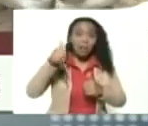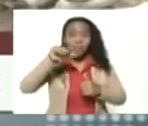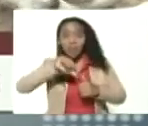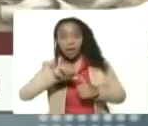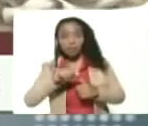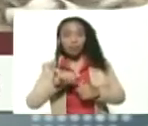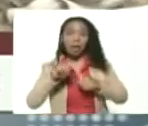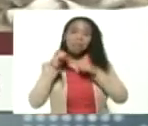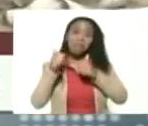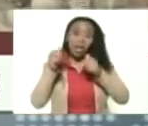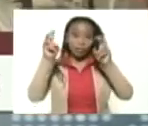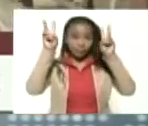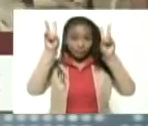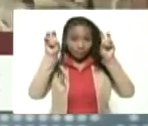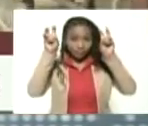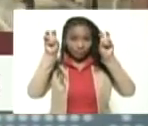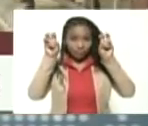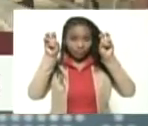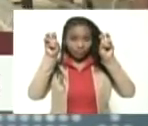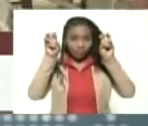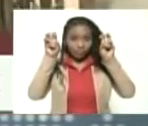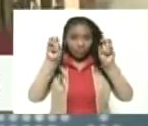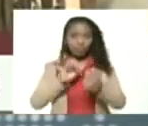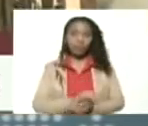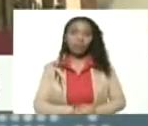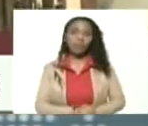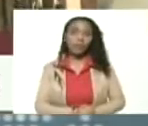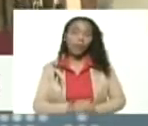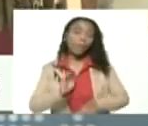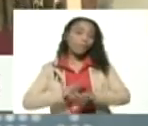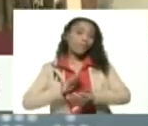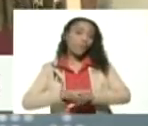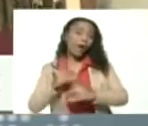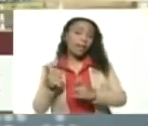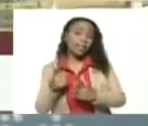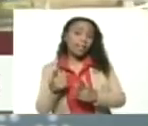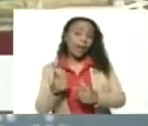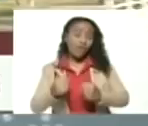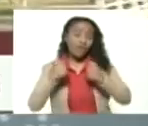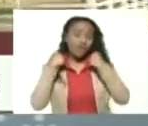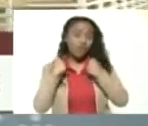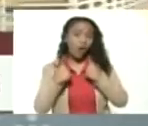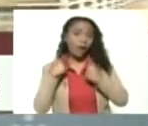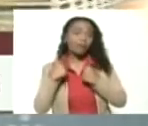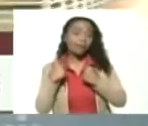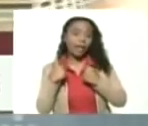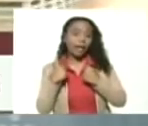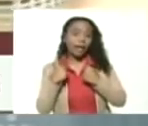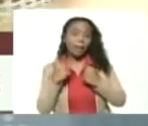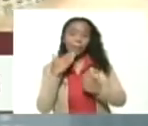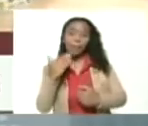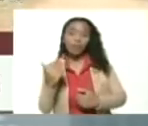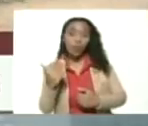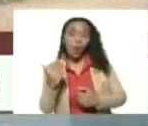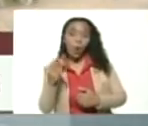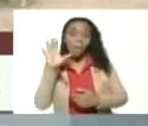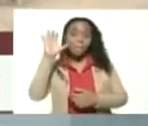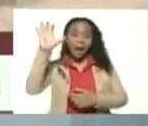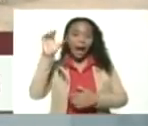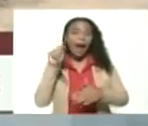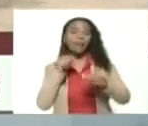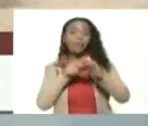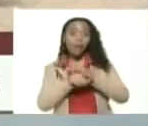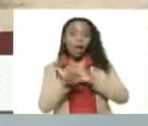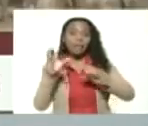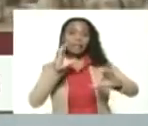Para bien, entre comillas. Bueno, porque fue un chorro gigantesco que permitió que el país entrara